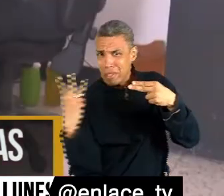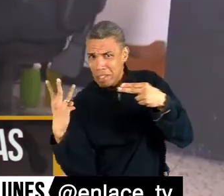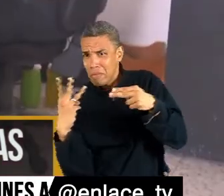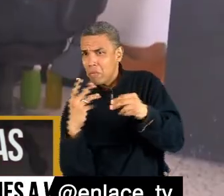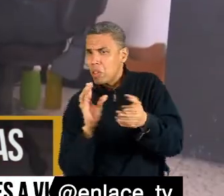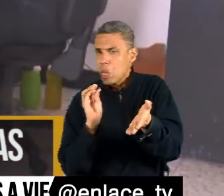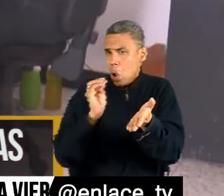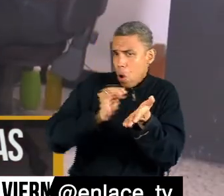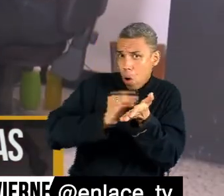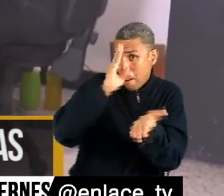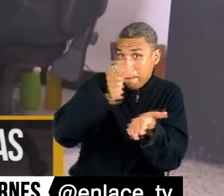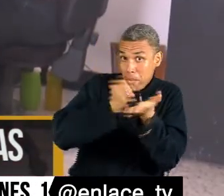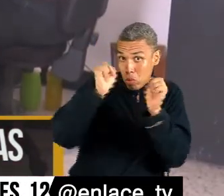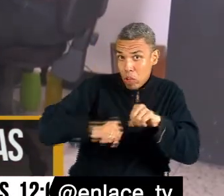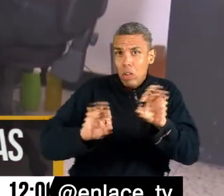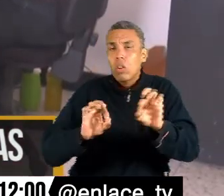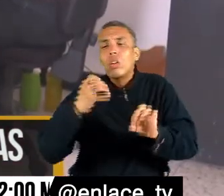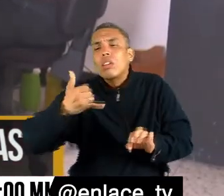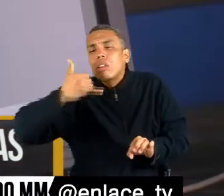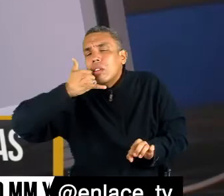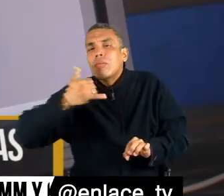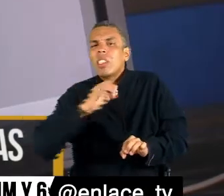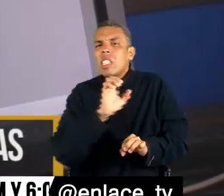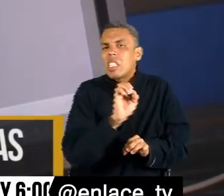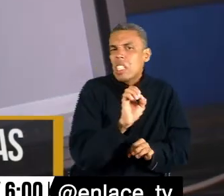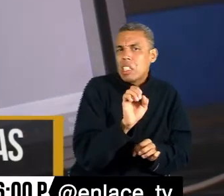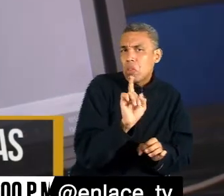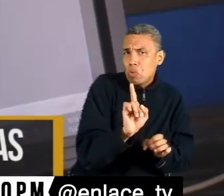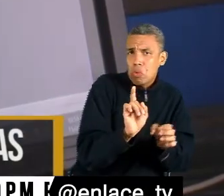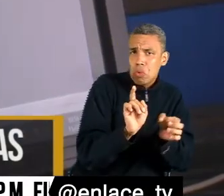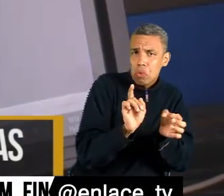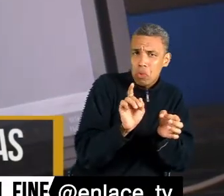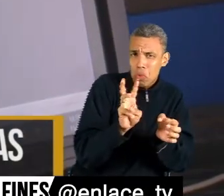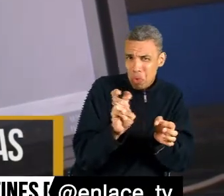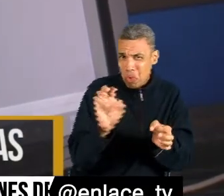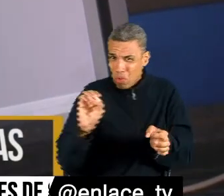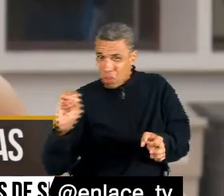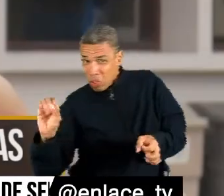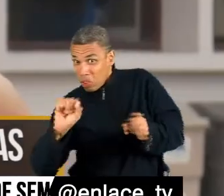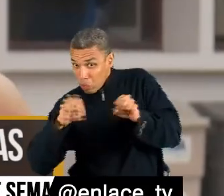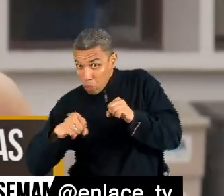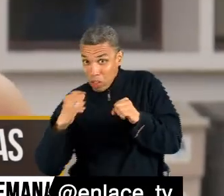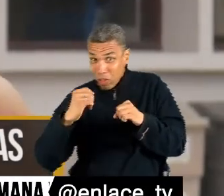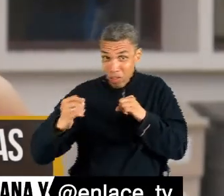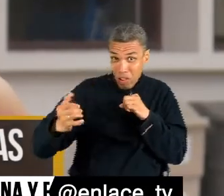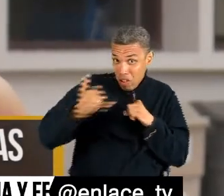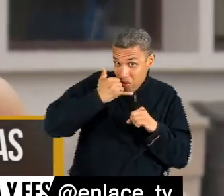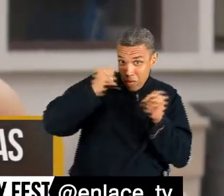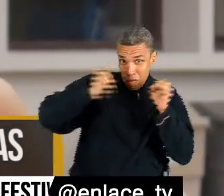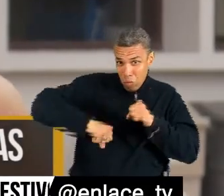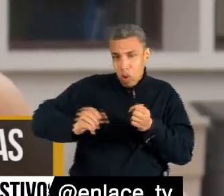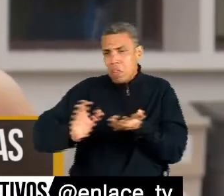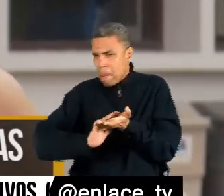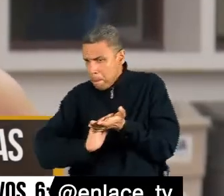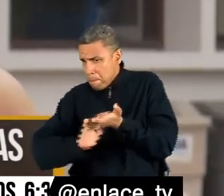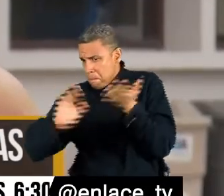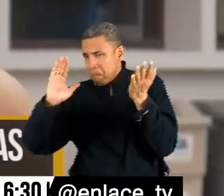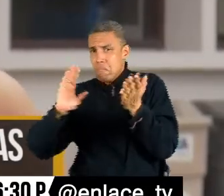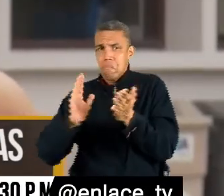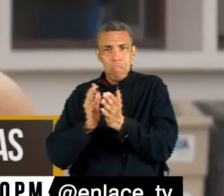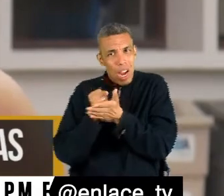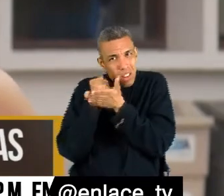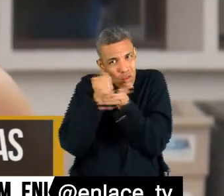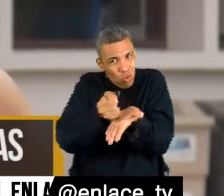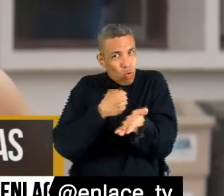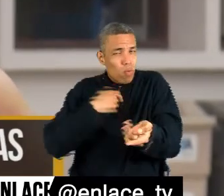nuestras oficinas de atención, y poder llegar a un entendimiento general y básico de